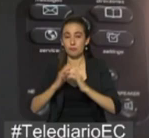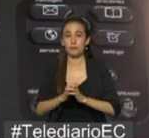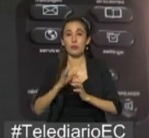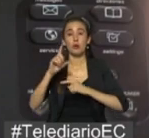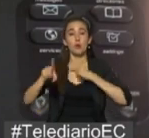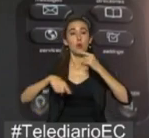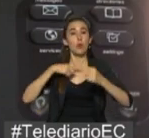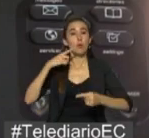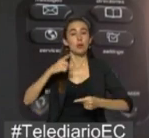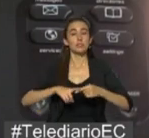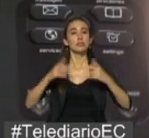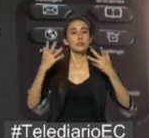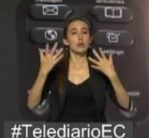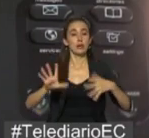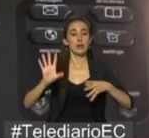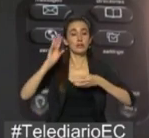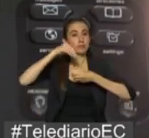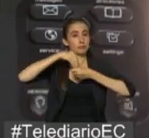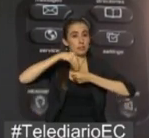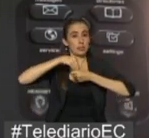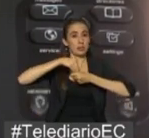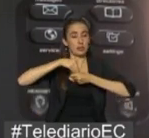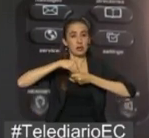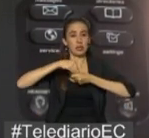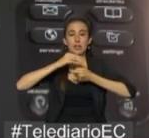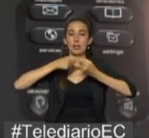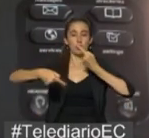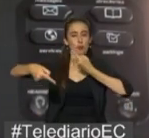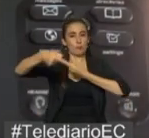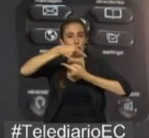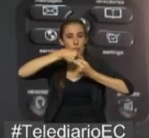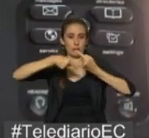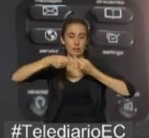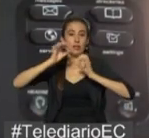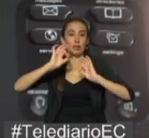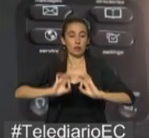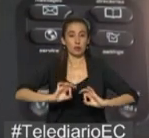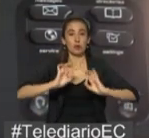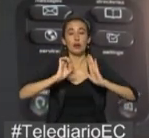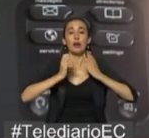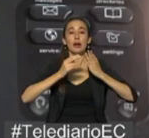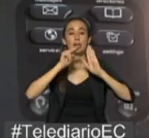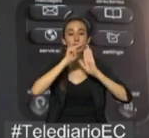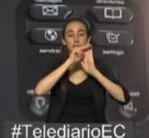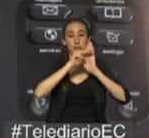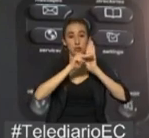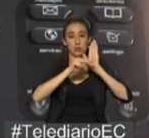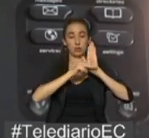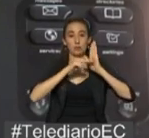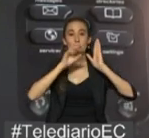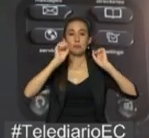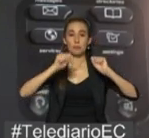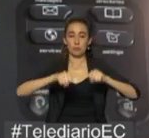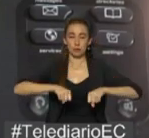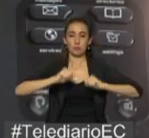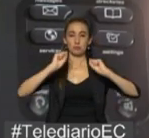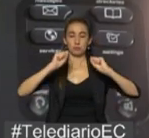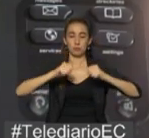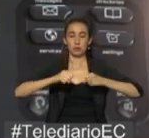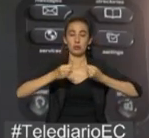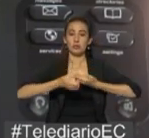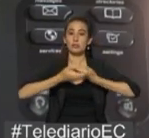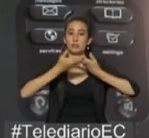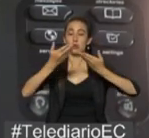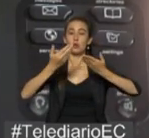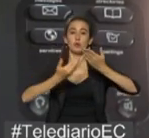hayamos incorporado, que hayan retornado a través de este protocolo, esas personas podrán venir nuevas